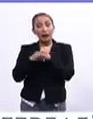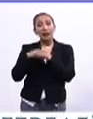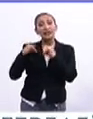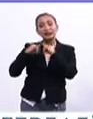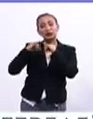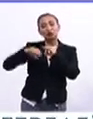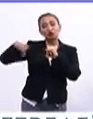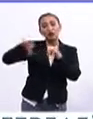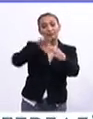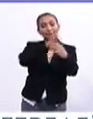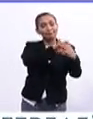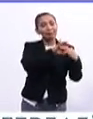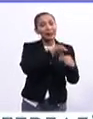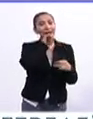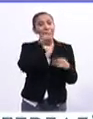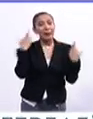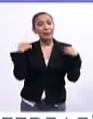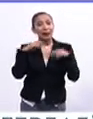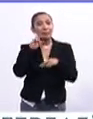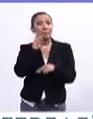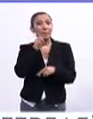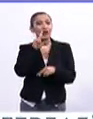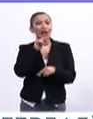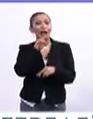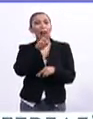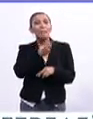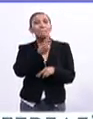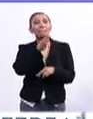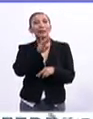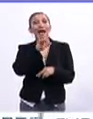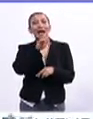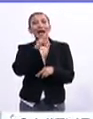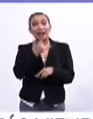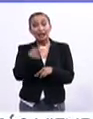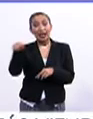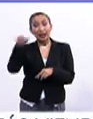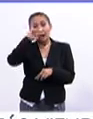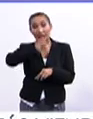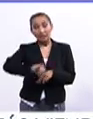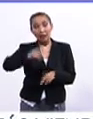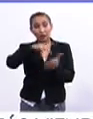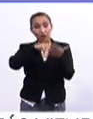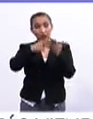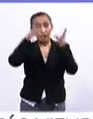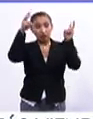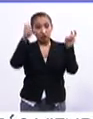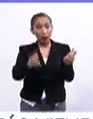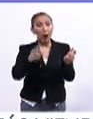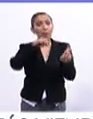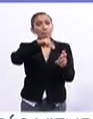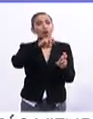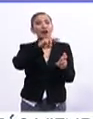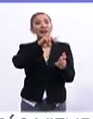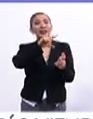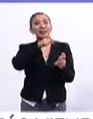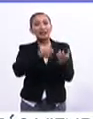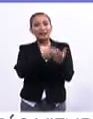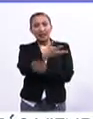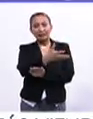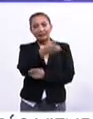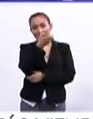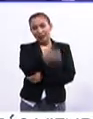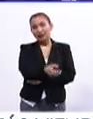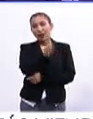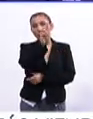Interinstitucionales, y también la maestra Verónica Vianey Fuentes Quirós. Ella es jefa del proyecto Movilidad Saliente de